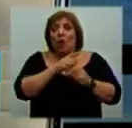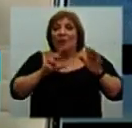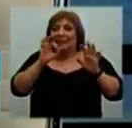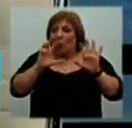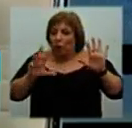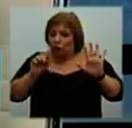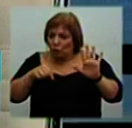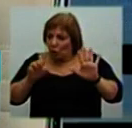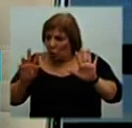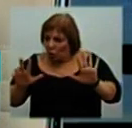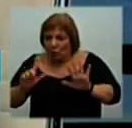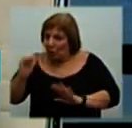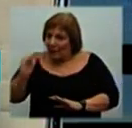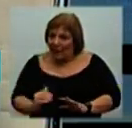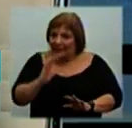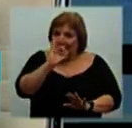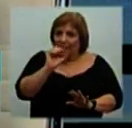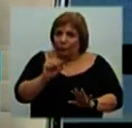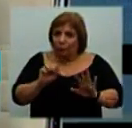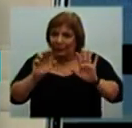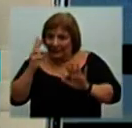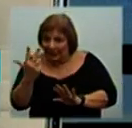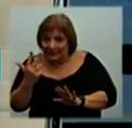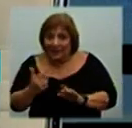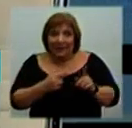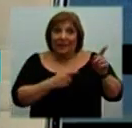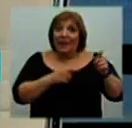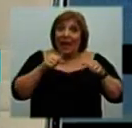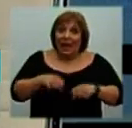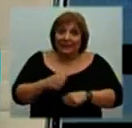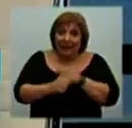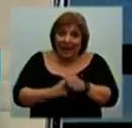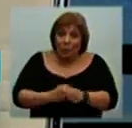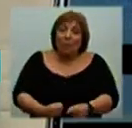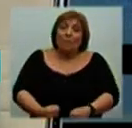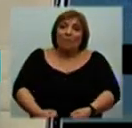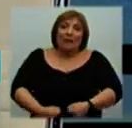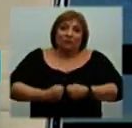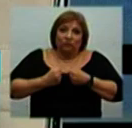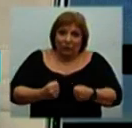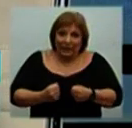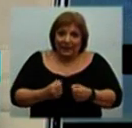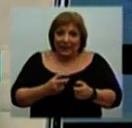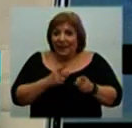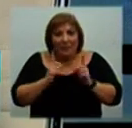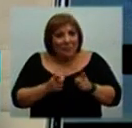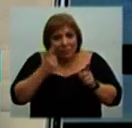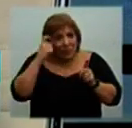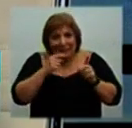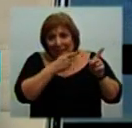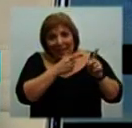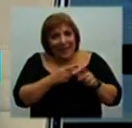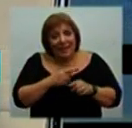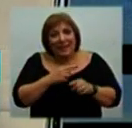digamos que continuamos en el gobierno pasado y bueno Y en este se consolida una estrategia Que obviamente no le es